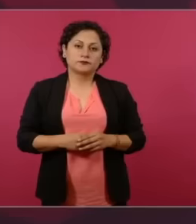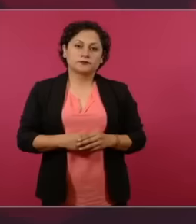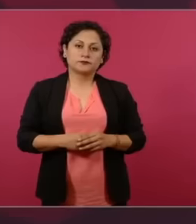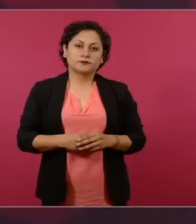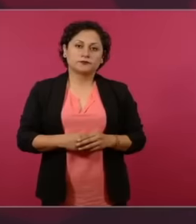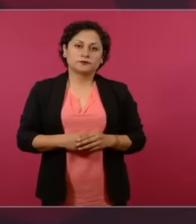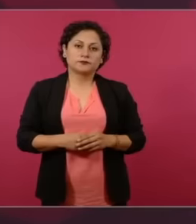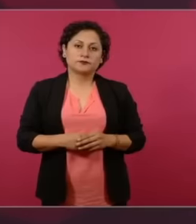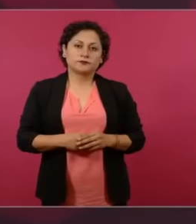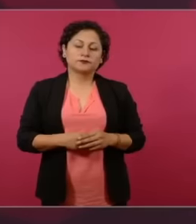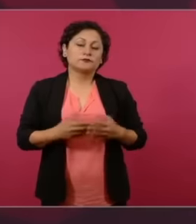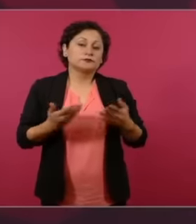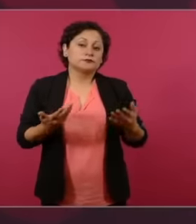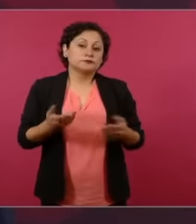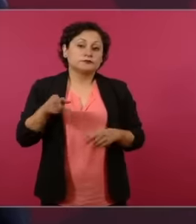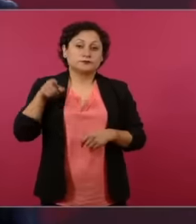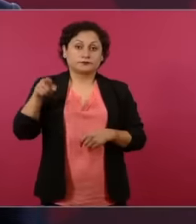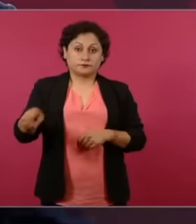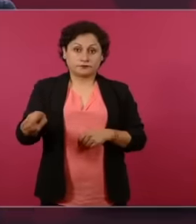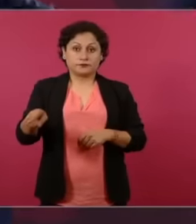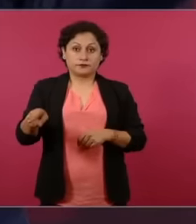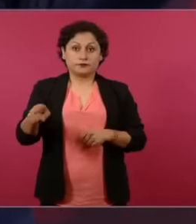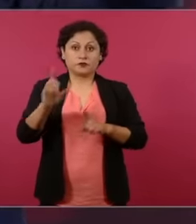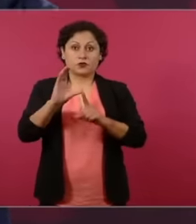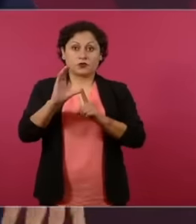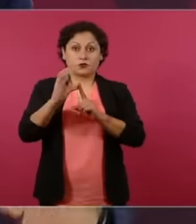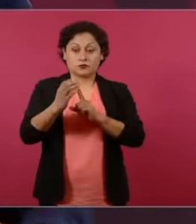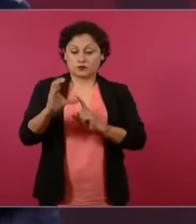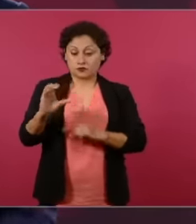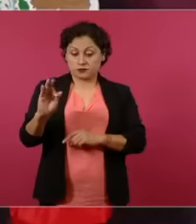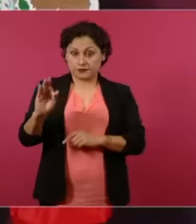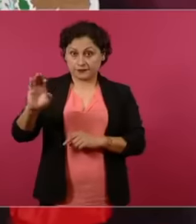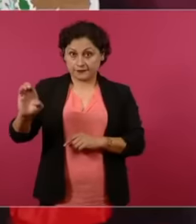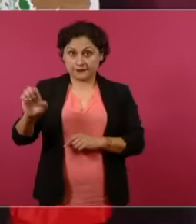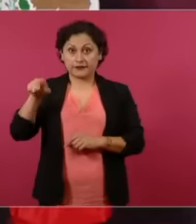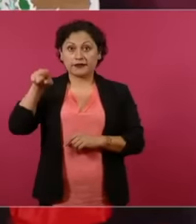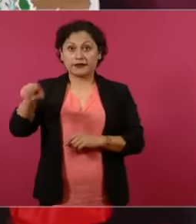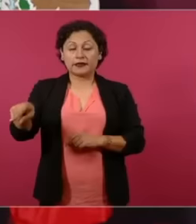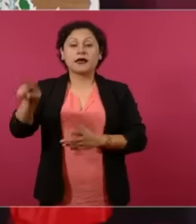los ingenieros de la Comisión Federal de Electricidad nos van a informar.